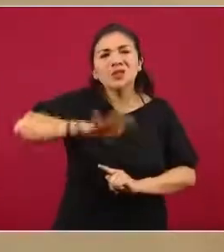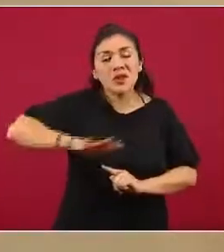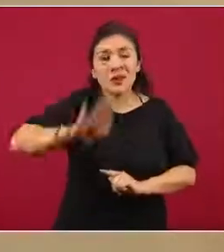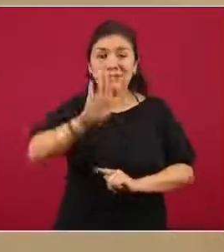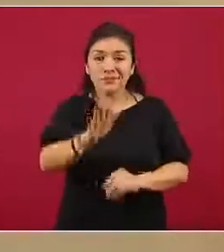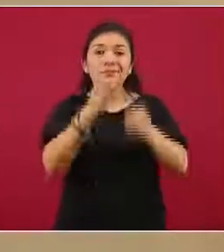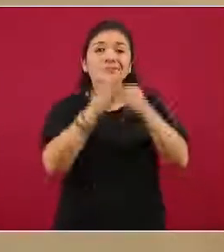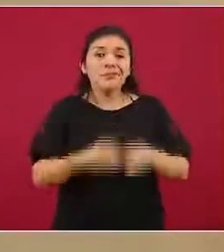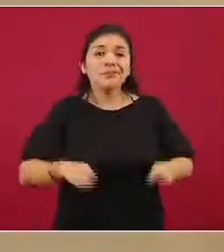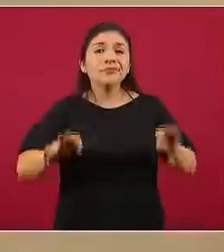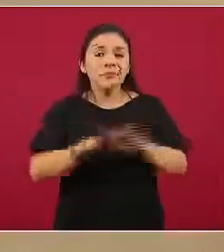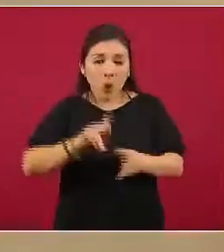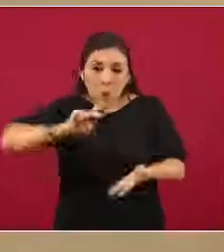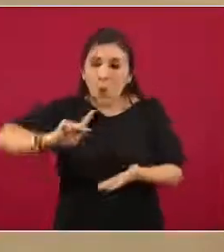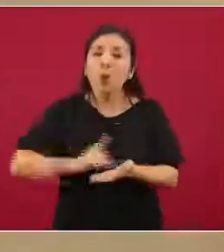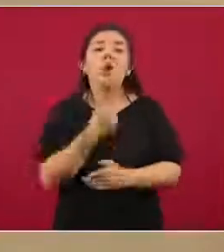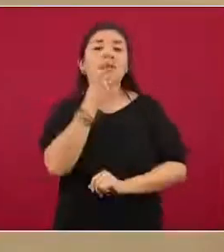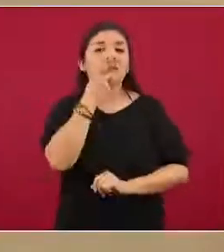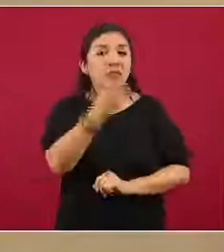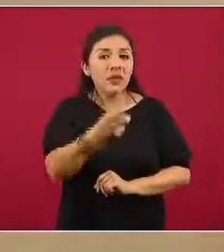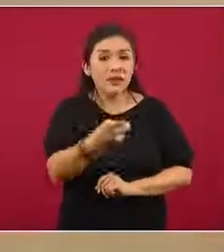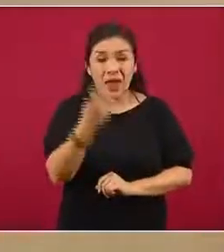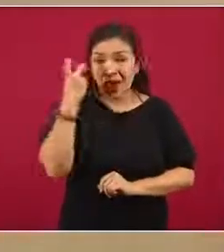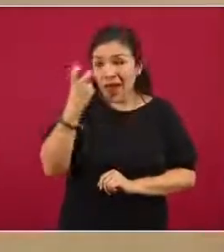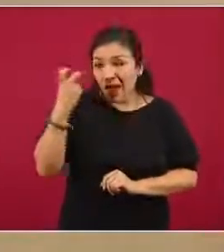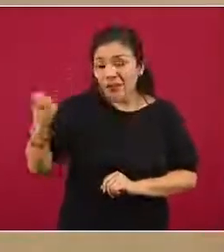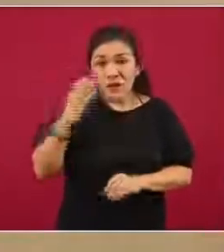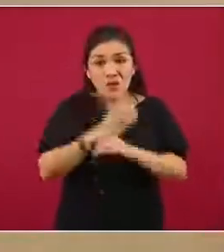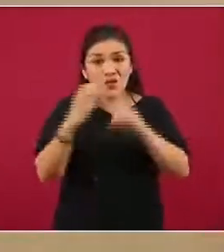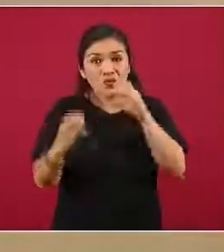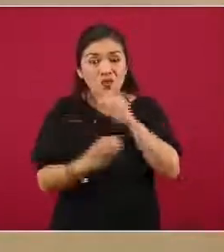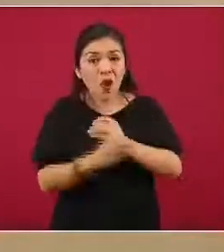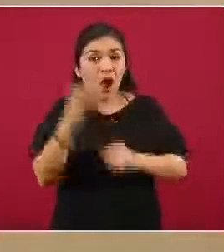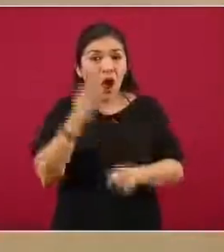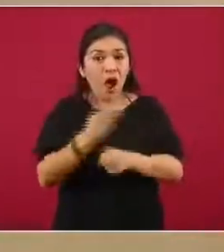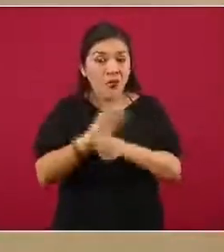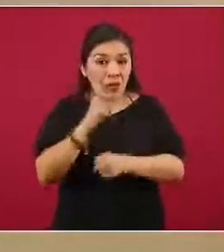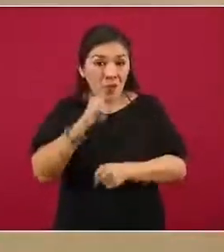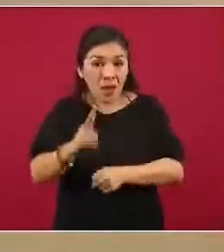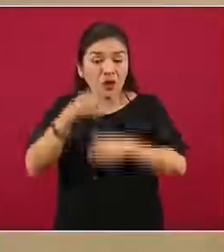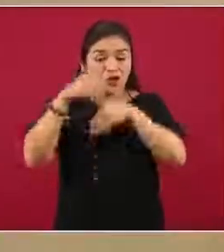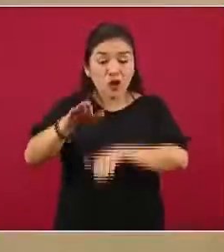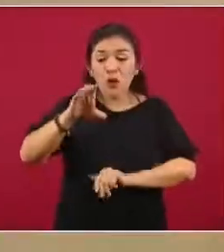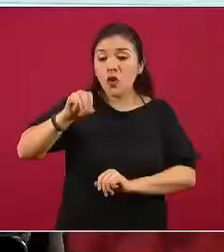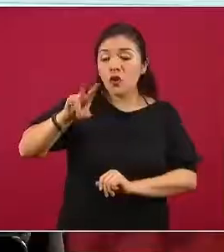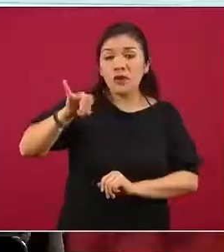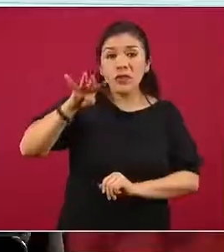muy importante volver a enfatizar estos detalles que tenemos sobre COVID-19.